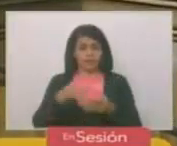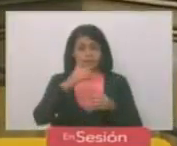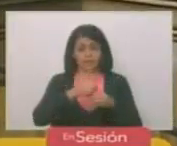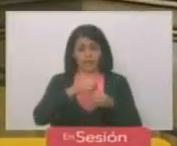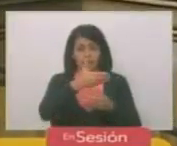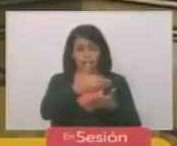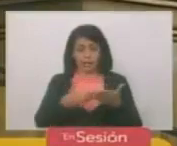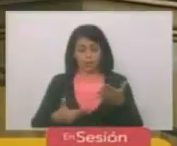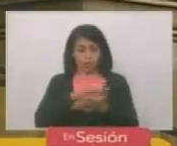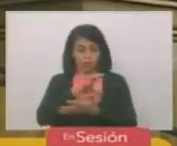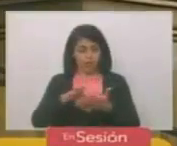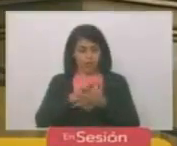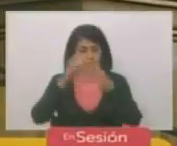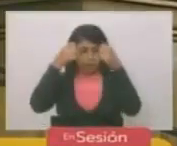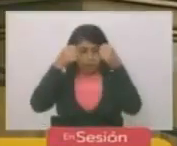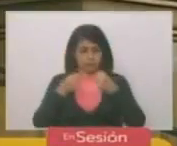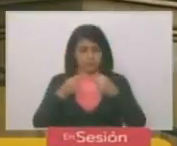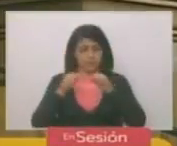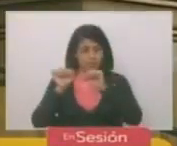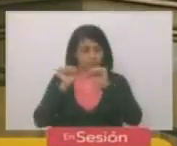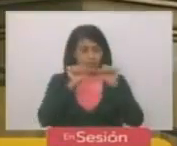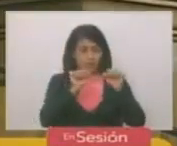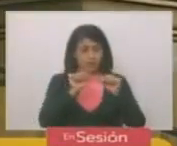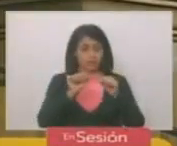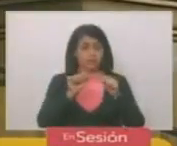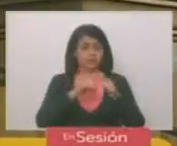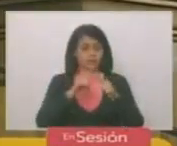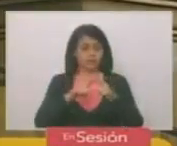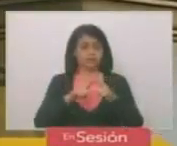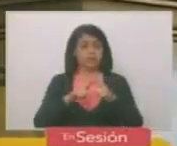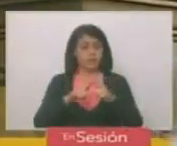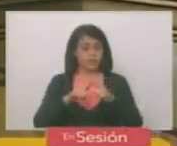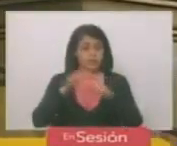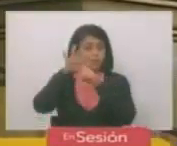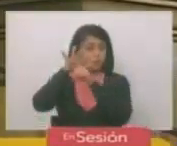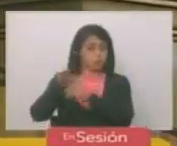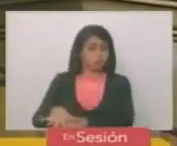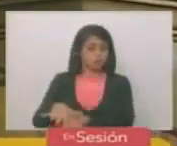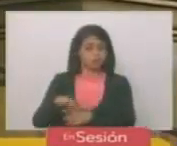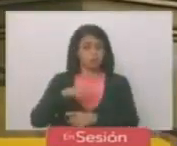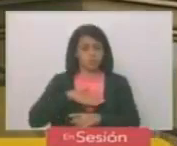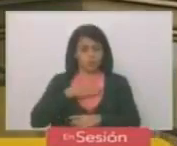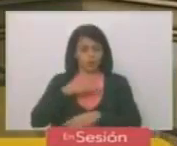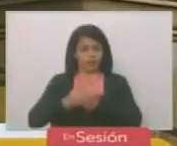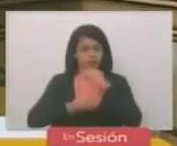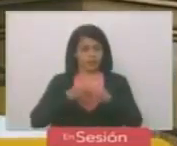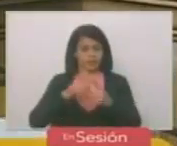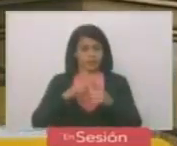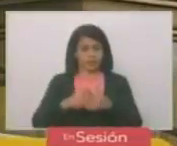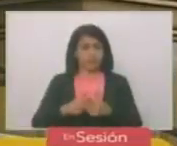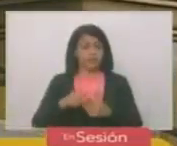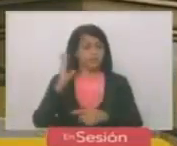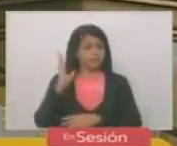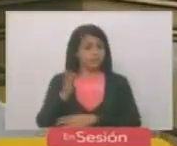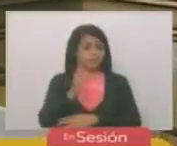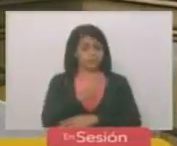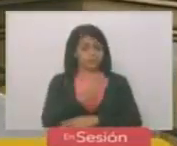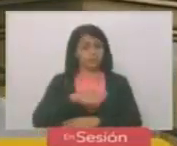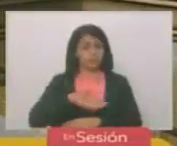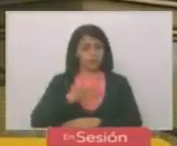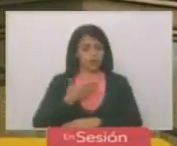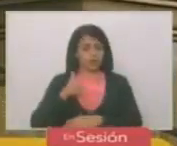de antecedentes penales para prevenir los efectos discriminatorios que puedan derivar de las penas y que